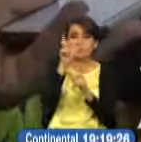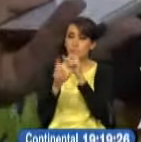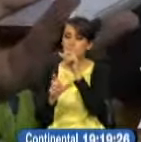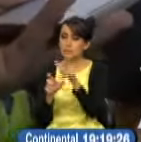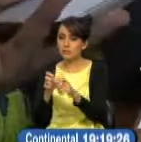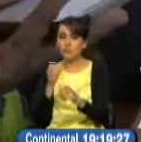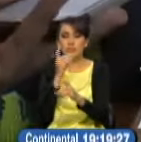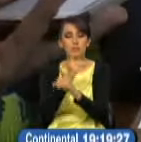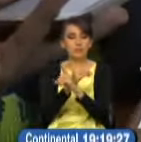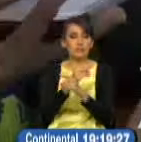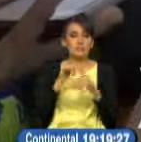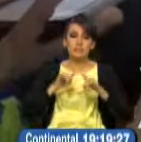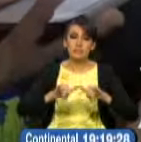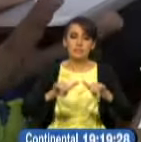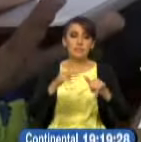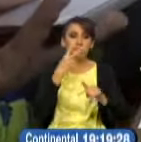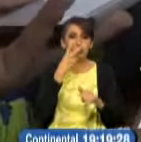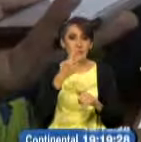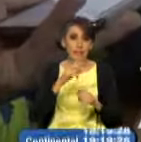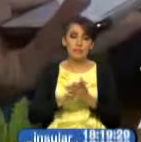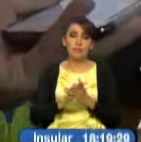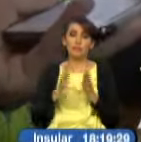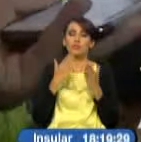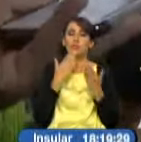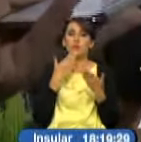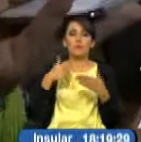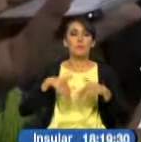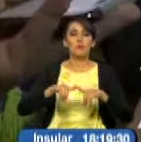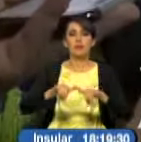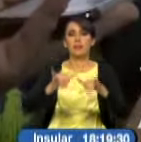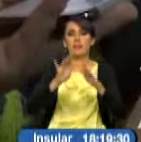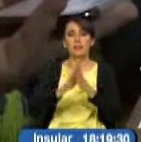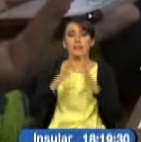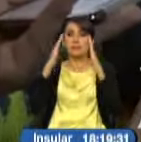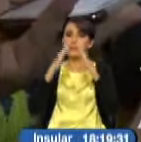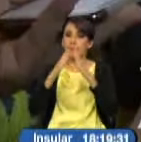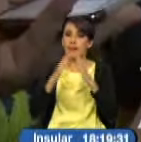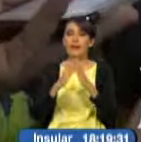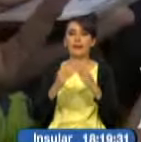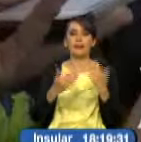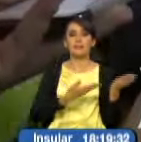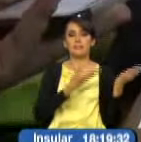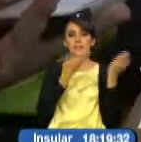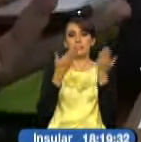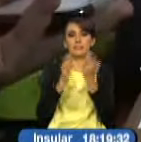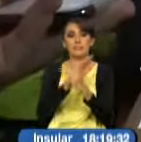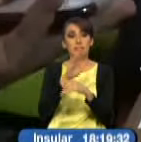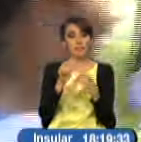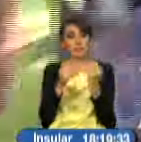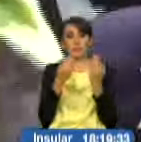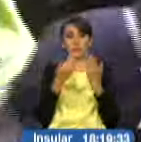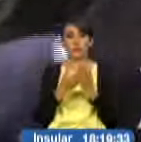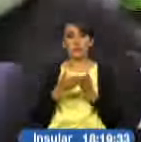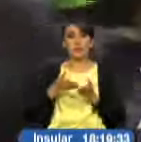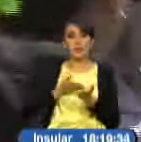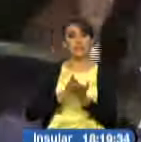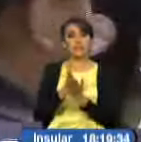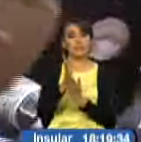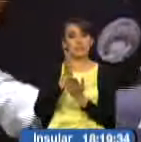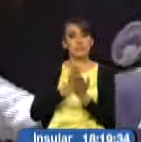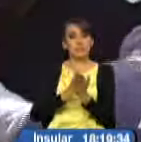seguir ayudando a salir adelante, a tener una vida digna mediante casas que se les va a entregar con toda la accesibilidad. Un censo que ya